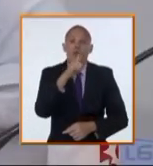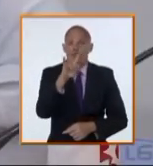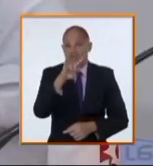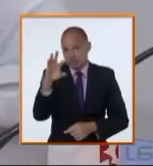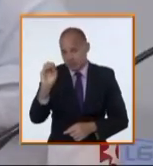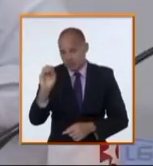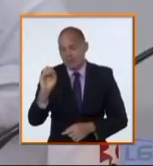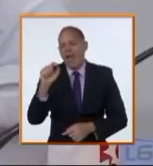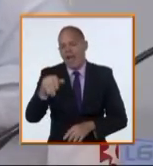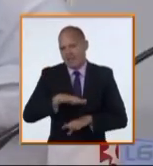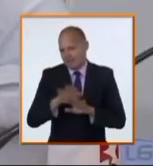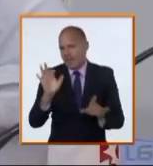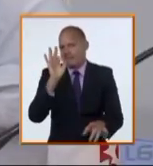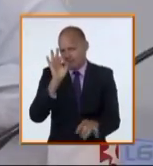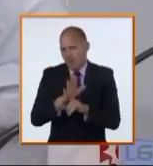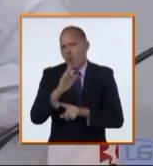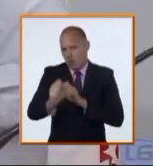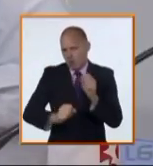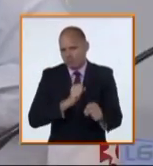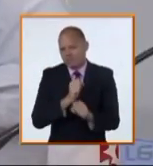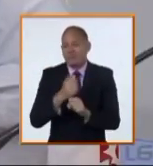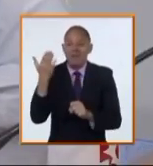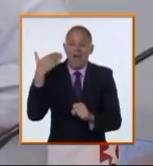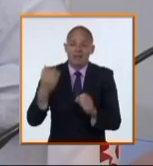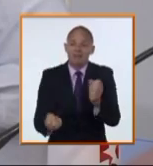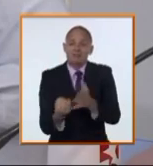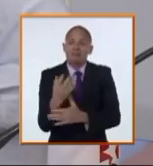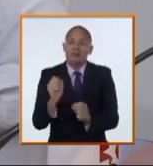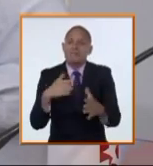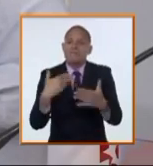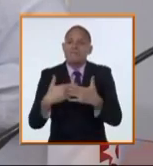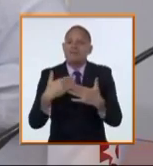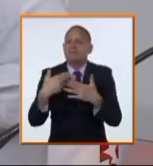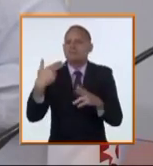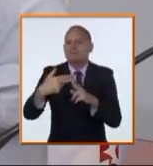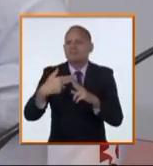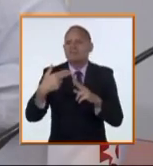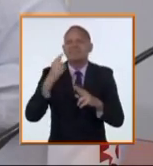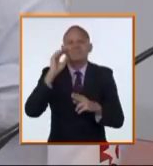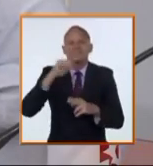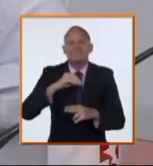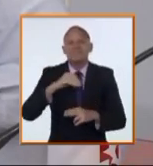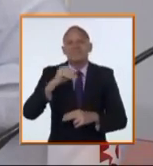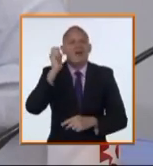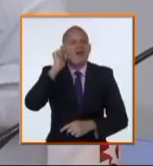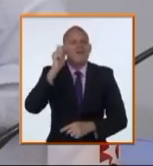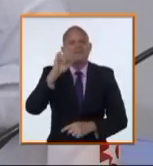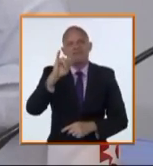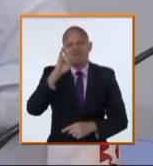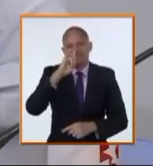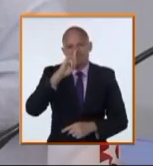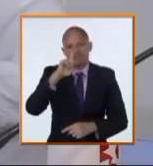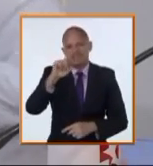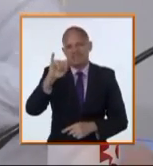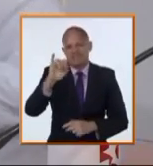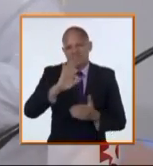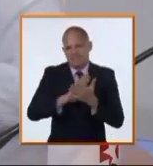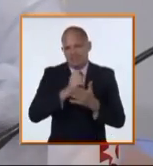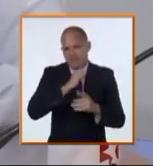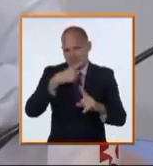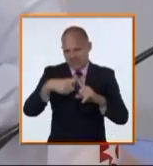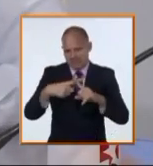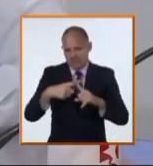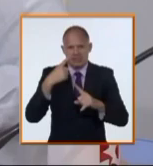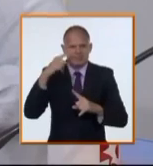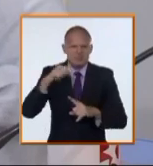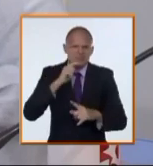fingime que es la entidad que procesa las tarjetas internacionales que permiten los pagos electrónicos esto Sin lugar a duda